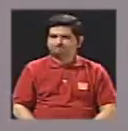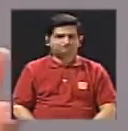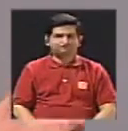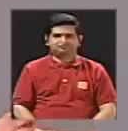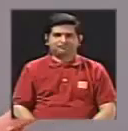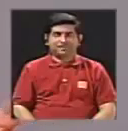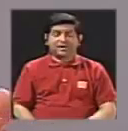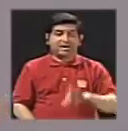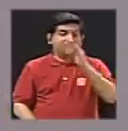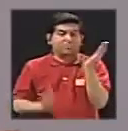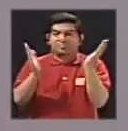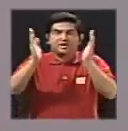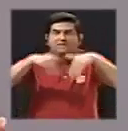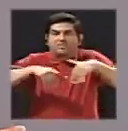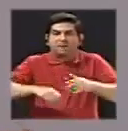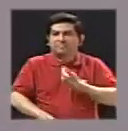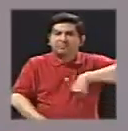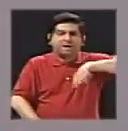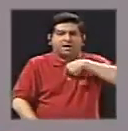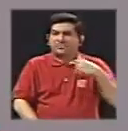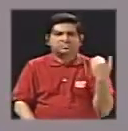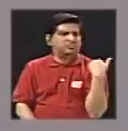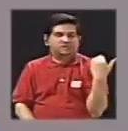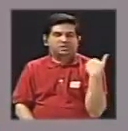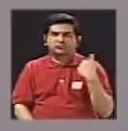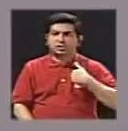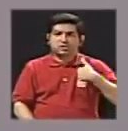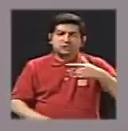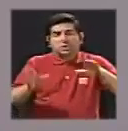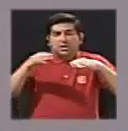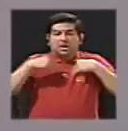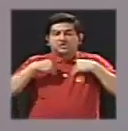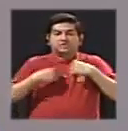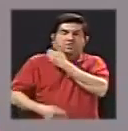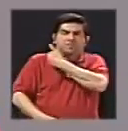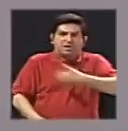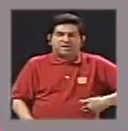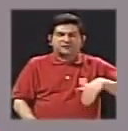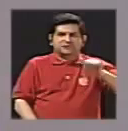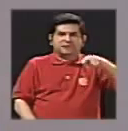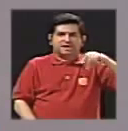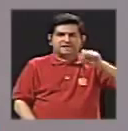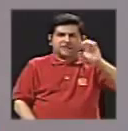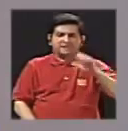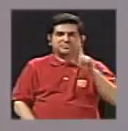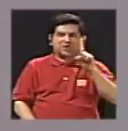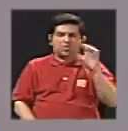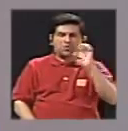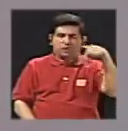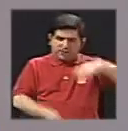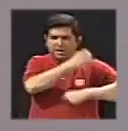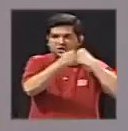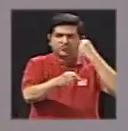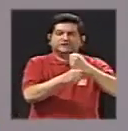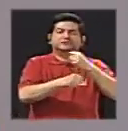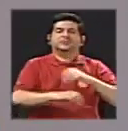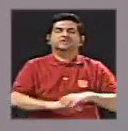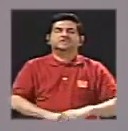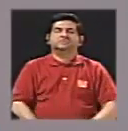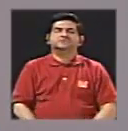no hay manera, a nosotros no nos informaron. Yo asumí la presidencia de APSE el 1 de enero del año, de este